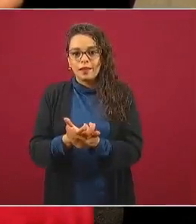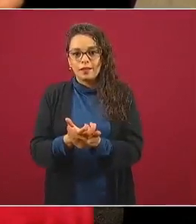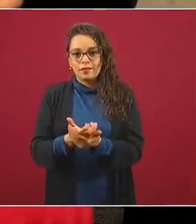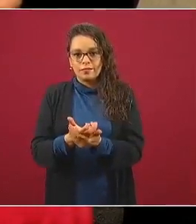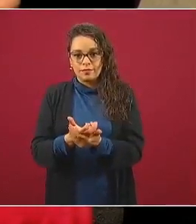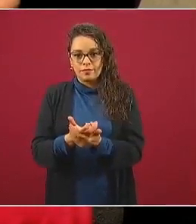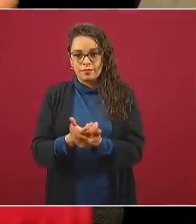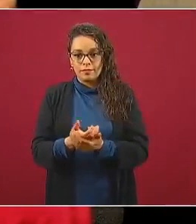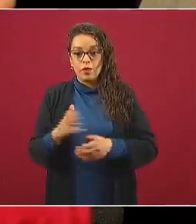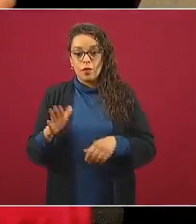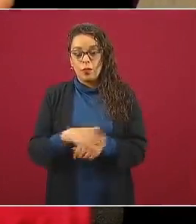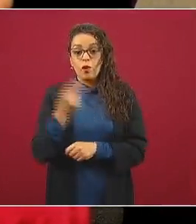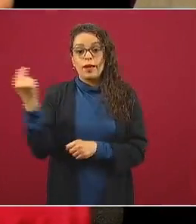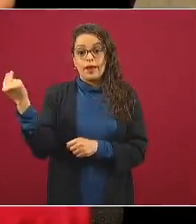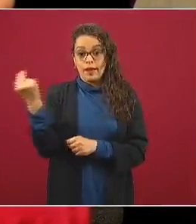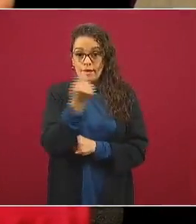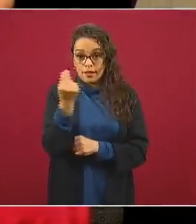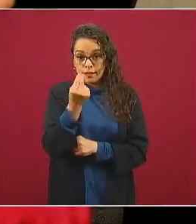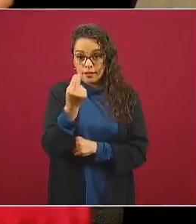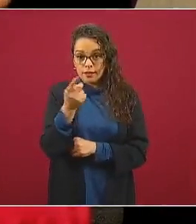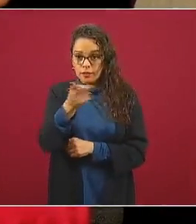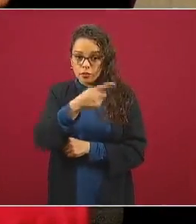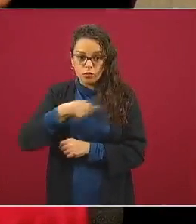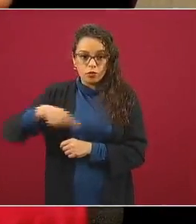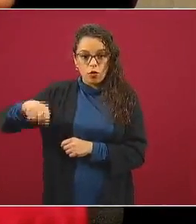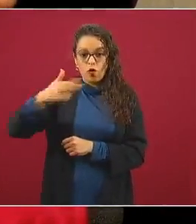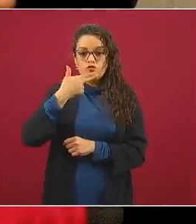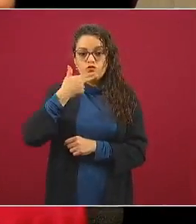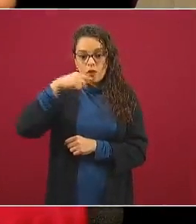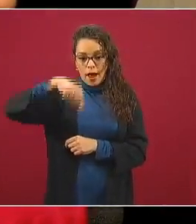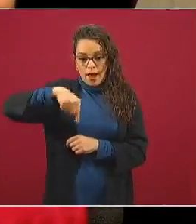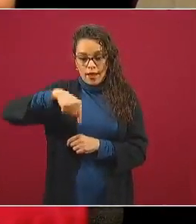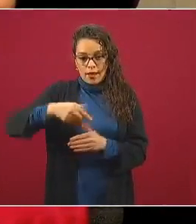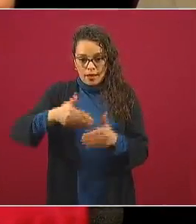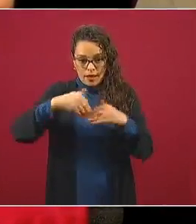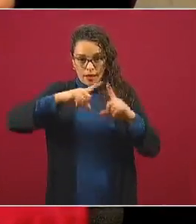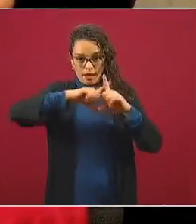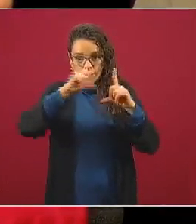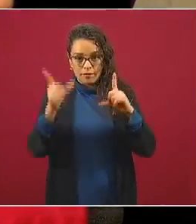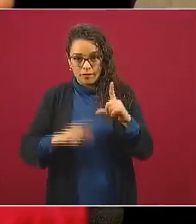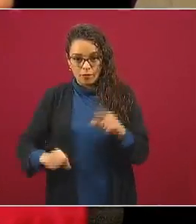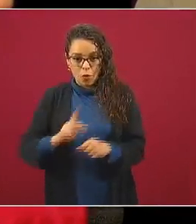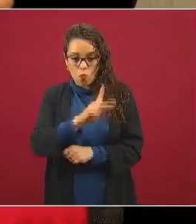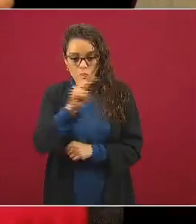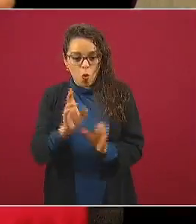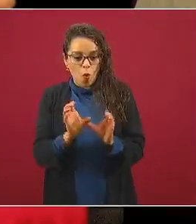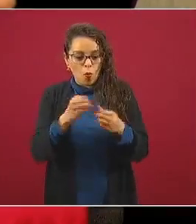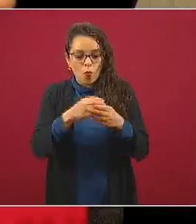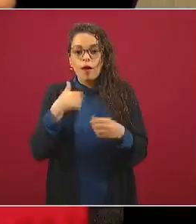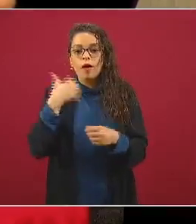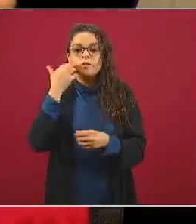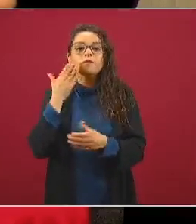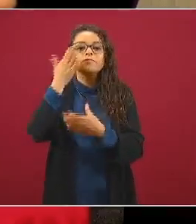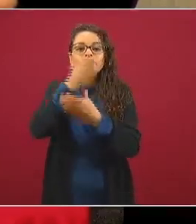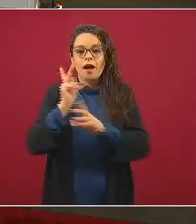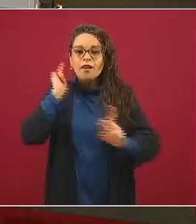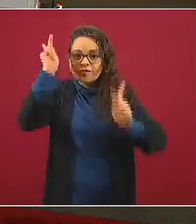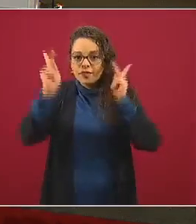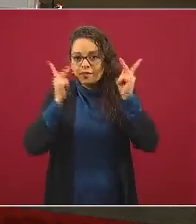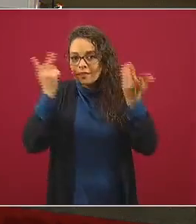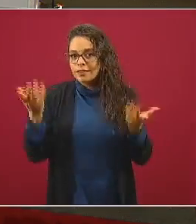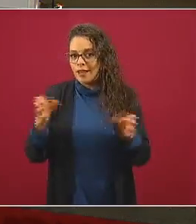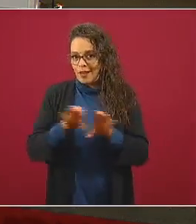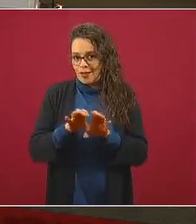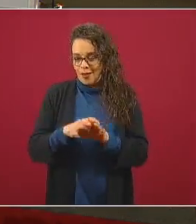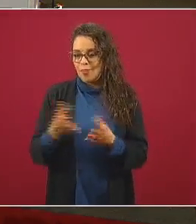el consumo interno, se tendría que revisar el semáforo de ese pueblito al que se quiera ir a visitar. Muchas gracias.